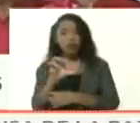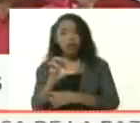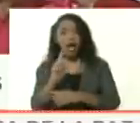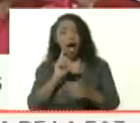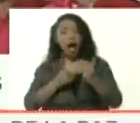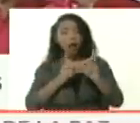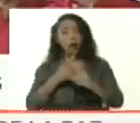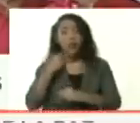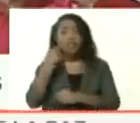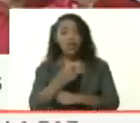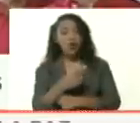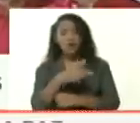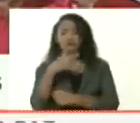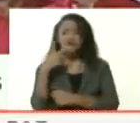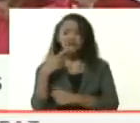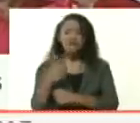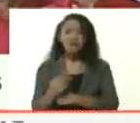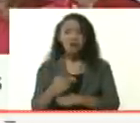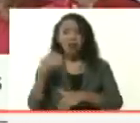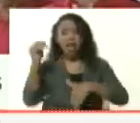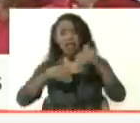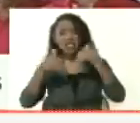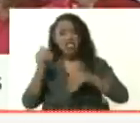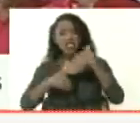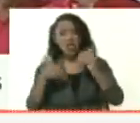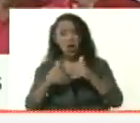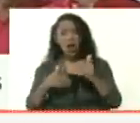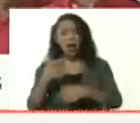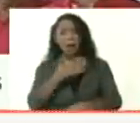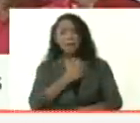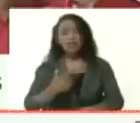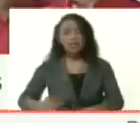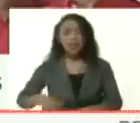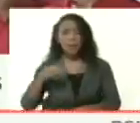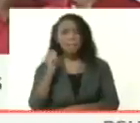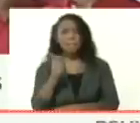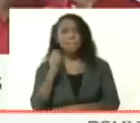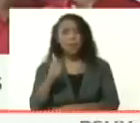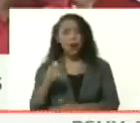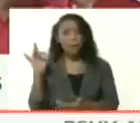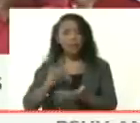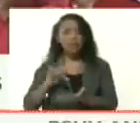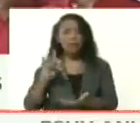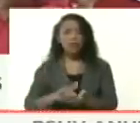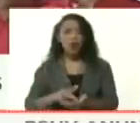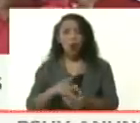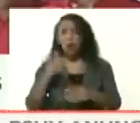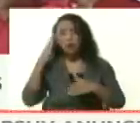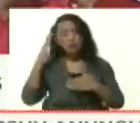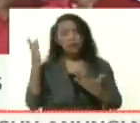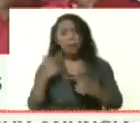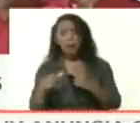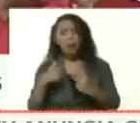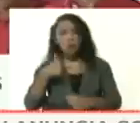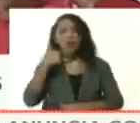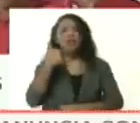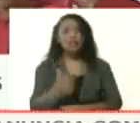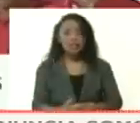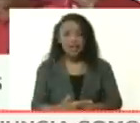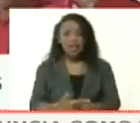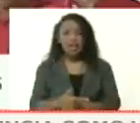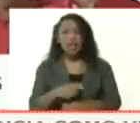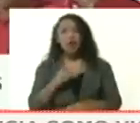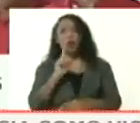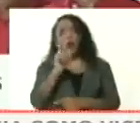dijeron que no, que las elecciones presidenciales tuvieron poca participación. No sé, pero por ejemplo, te puedo decir que Piñera ganó